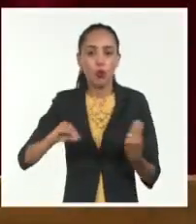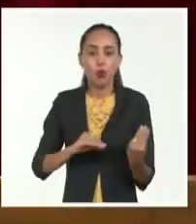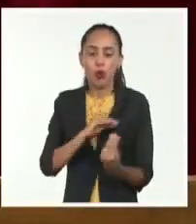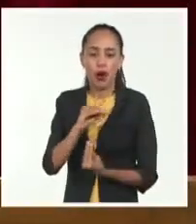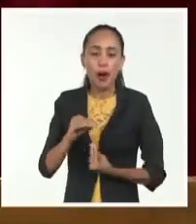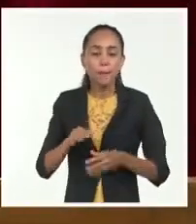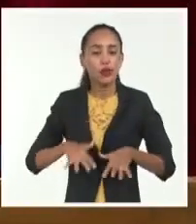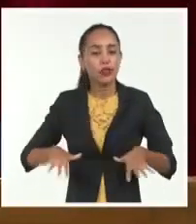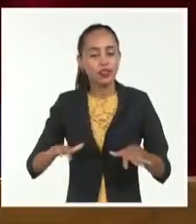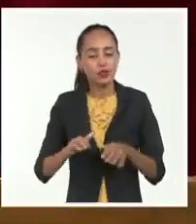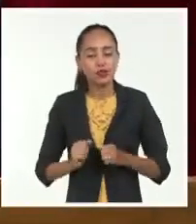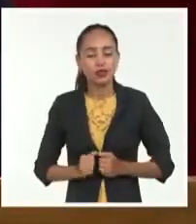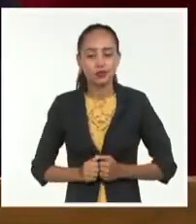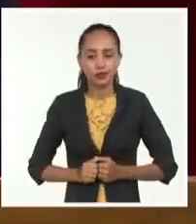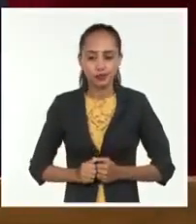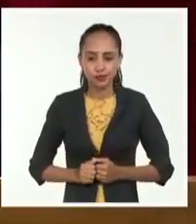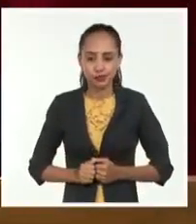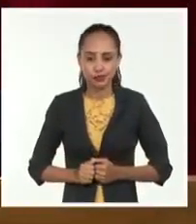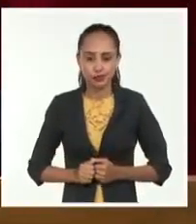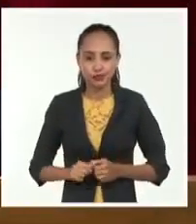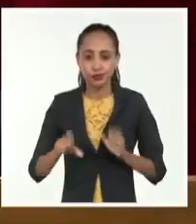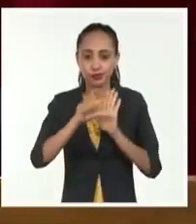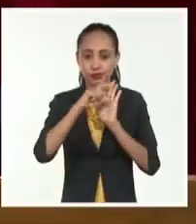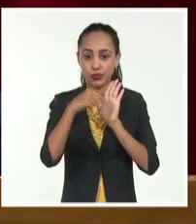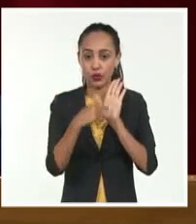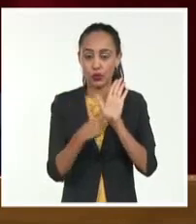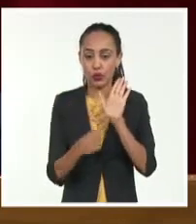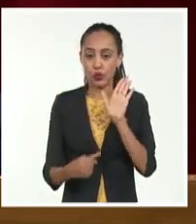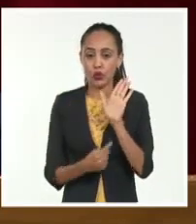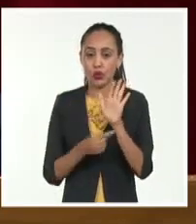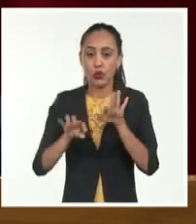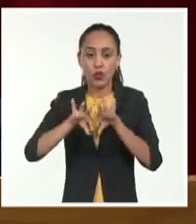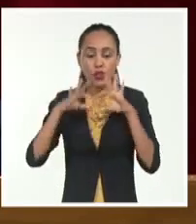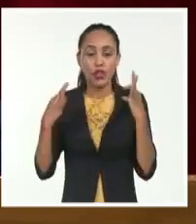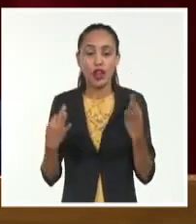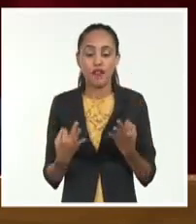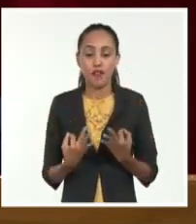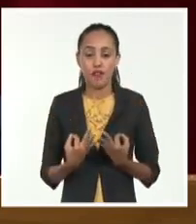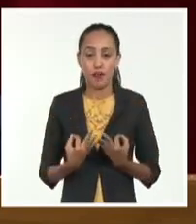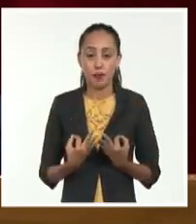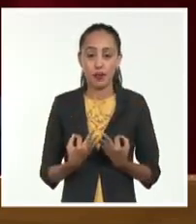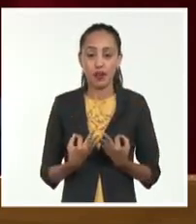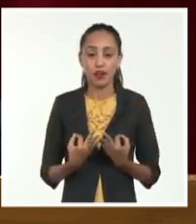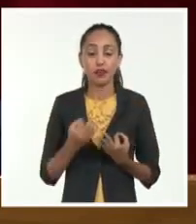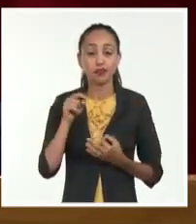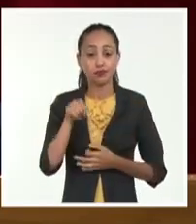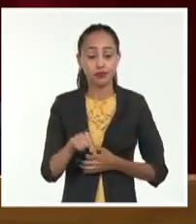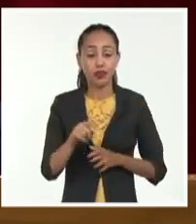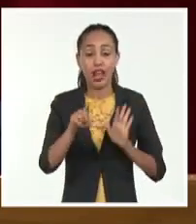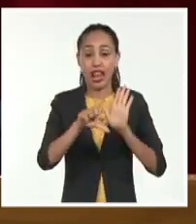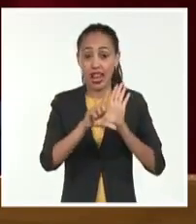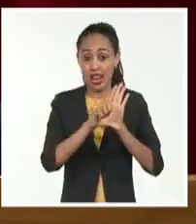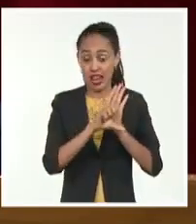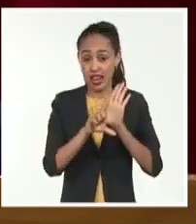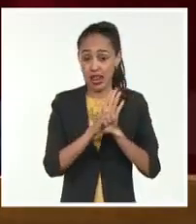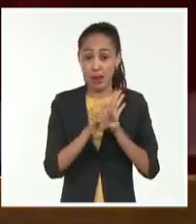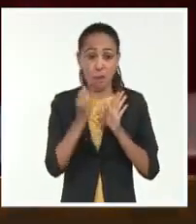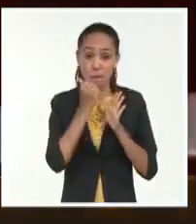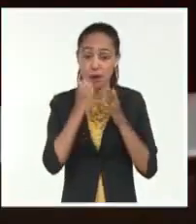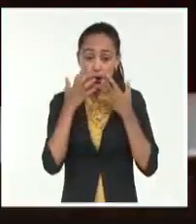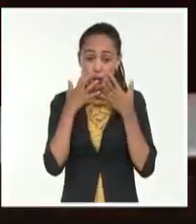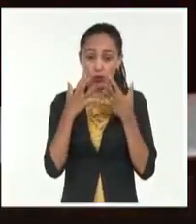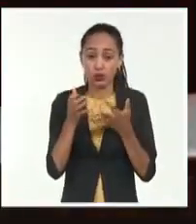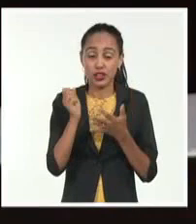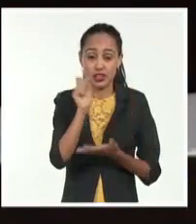paradigma. El Código de las Familias es, sin dudas, una de las normas legales que más trascendencia